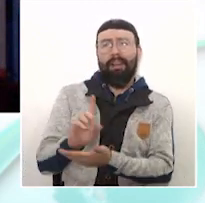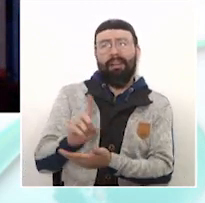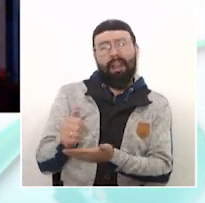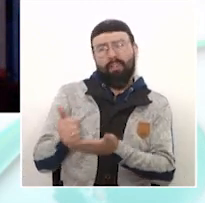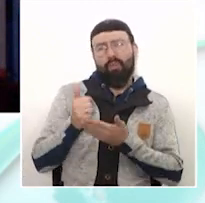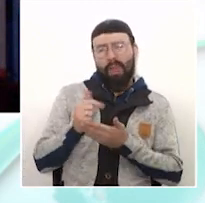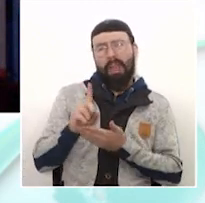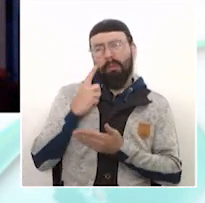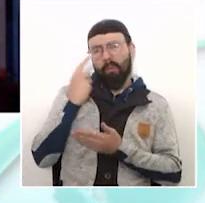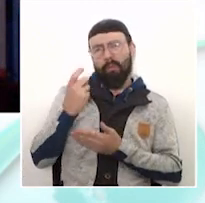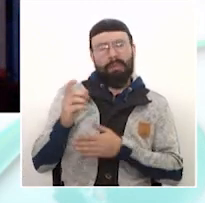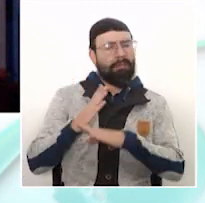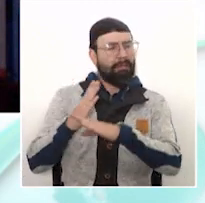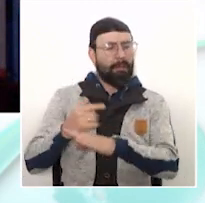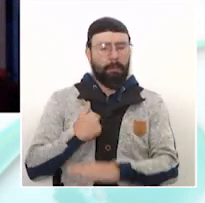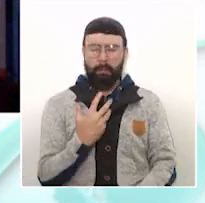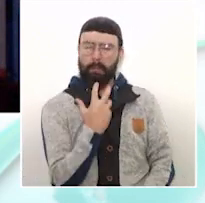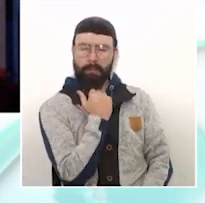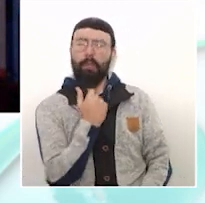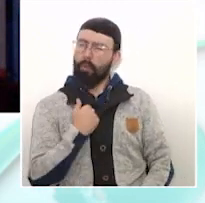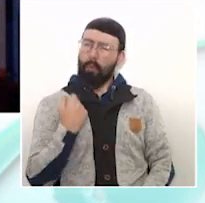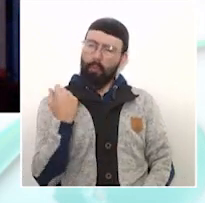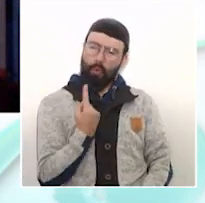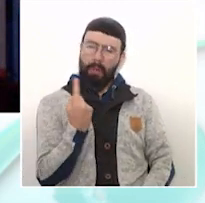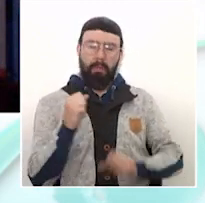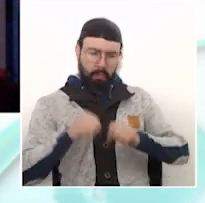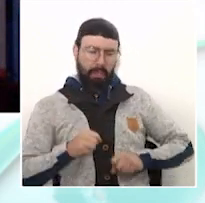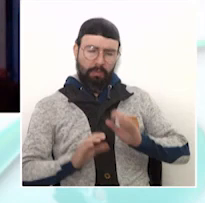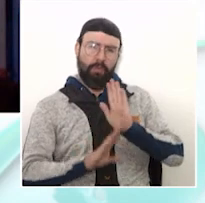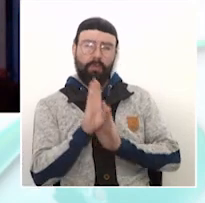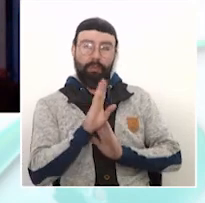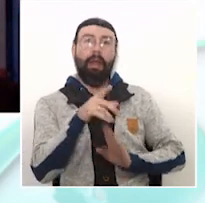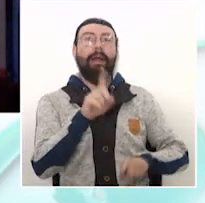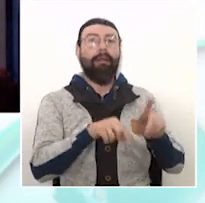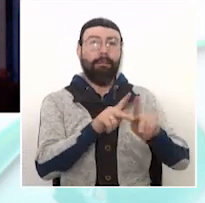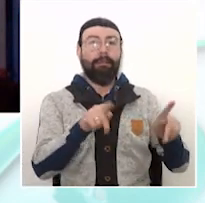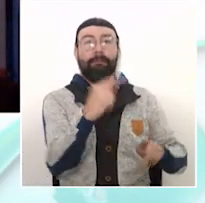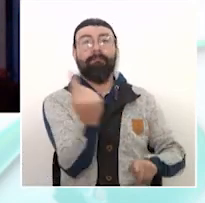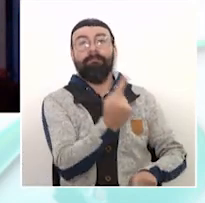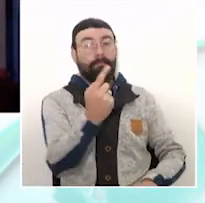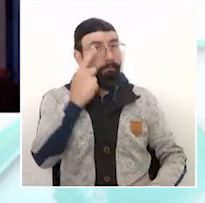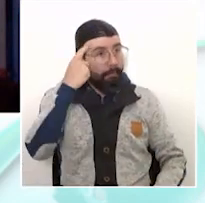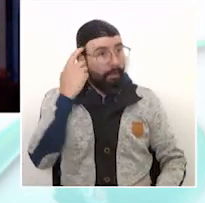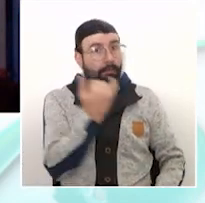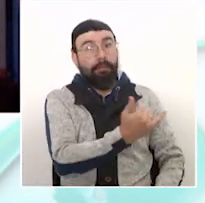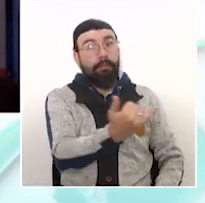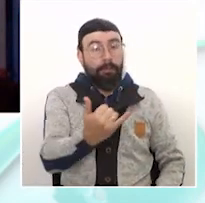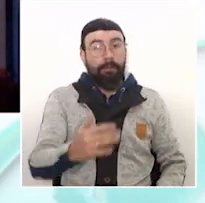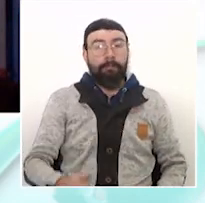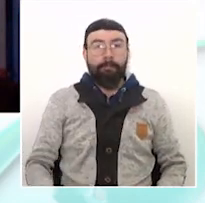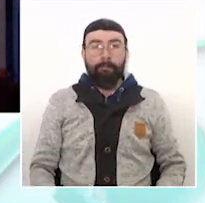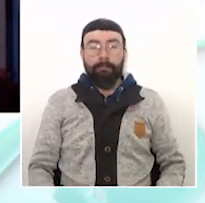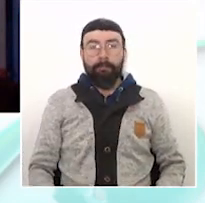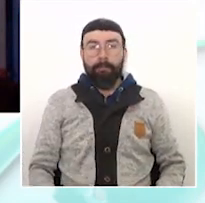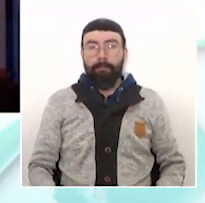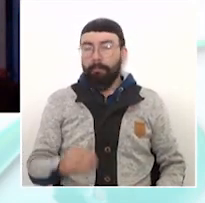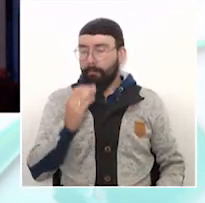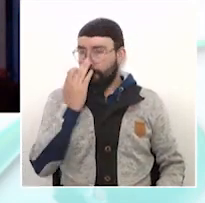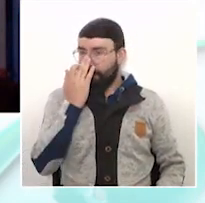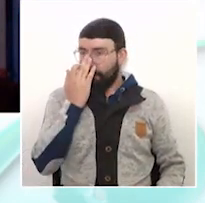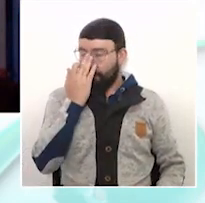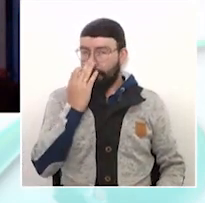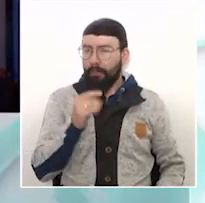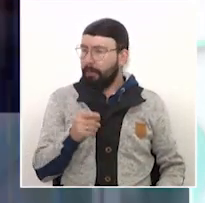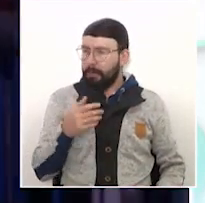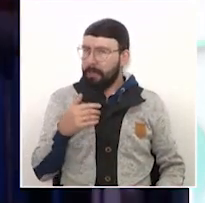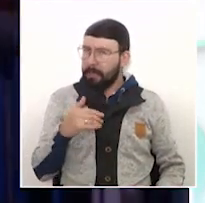y simplemente reprimen y creen que solas van a poder solucionar este tipo de problemas. Cuando ya se están